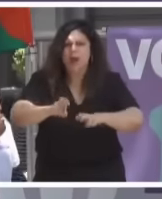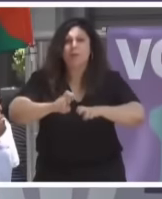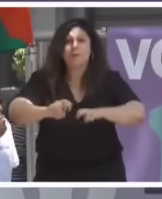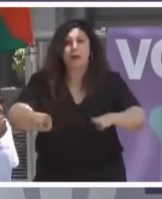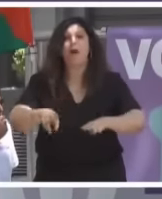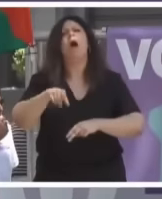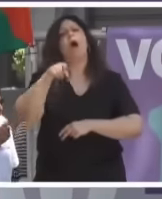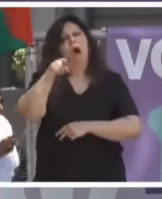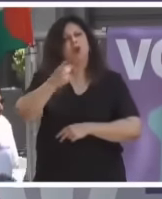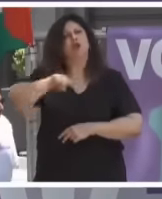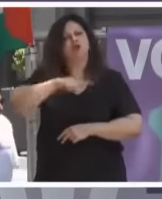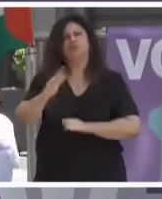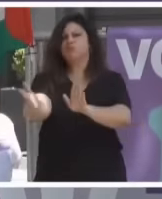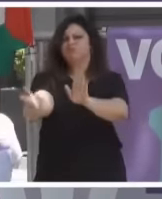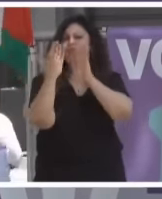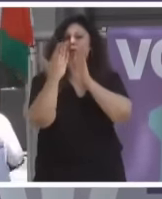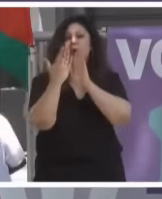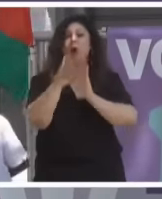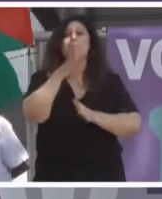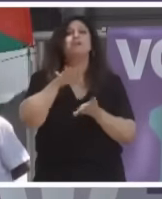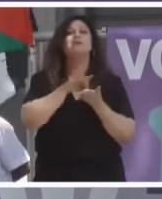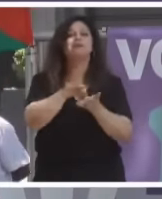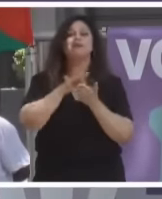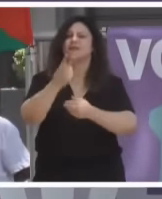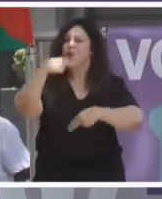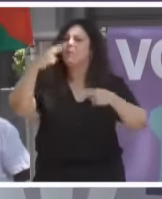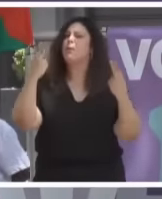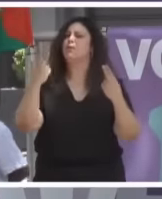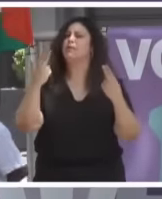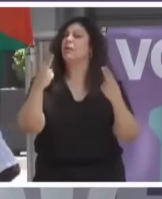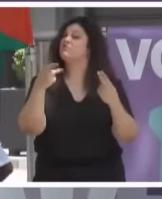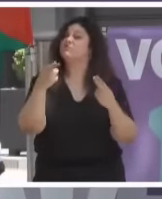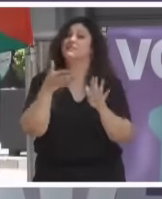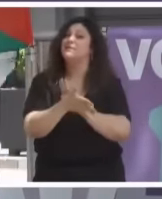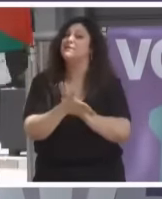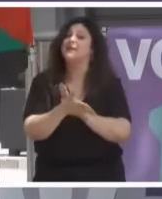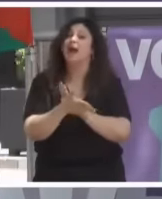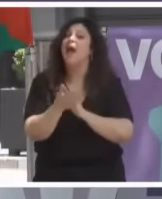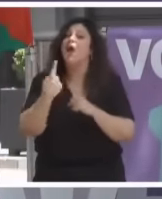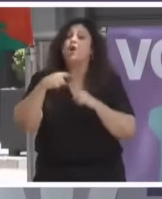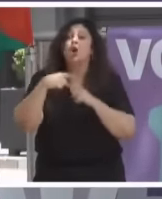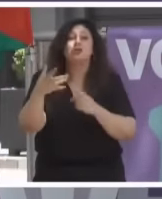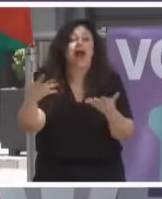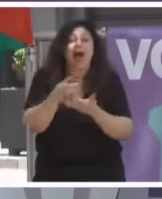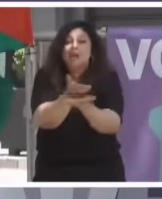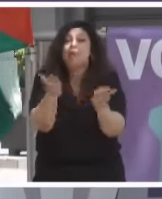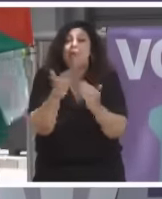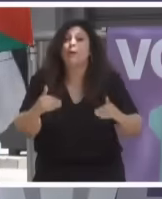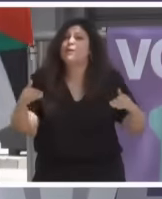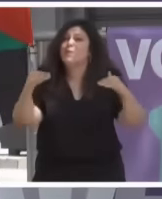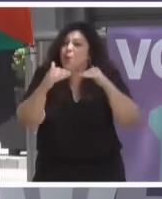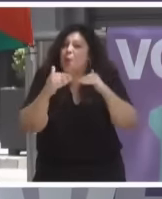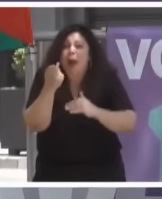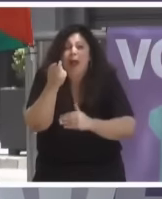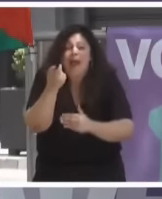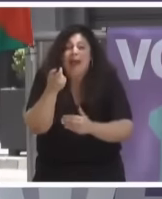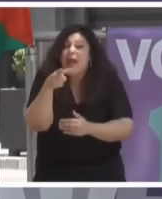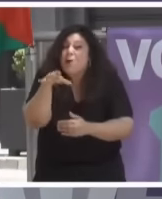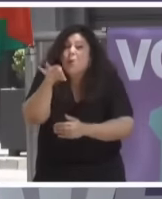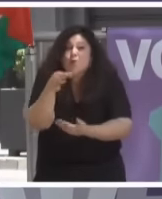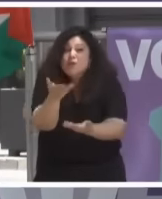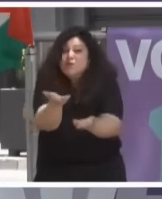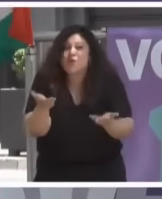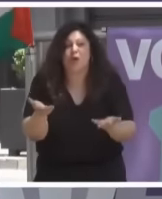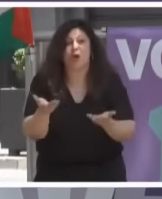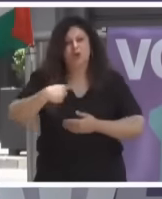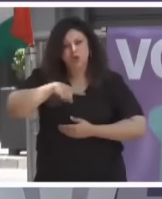ahí sí que nos van a tener enfrente, porque los servicios públicos son de las poquitas cosas que nos igualan a todos y a todas. Y somos los únicos que llevamos